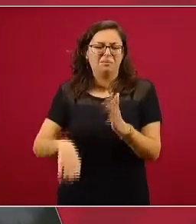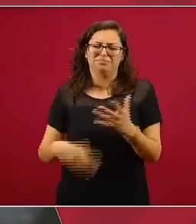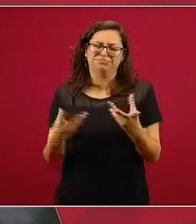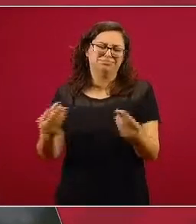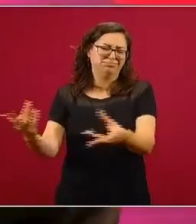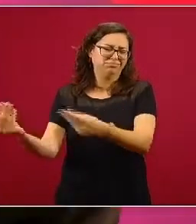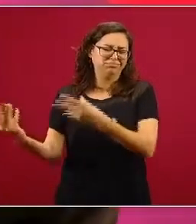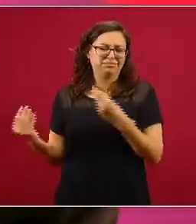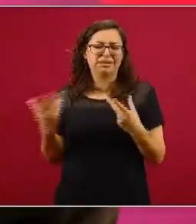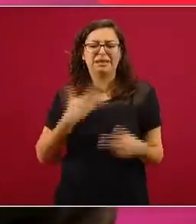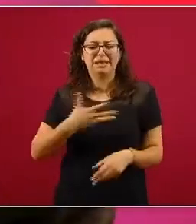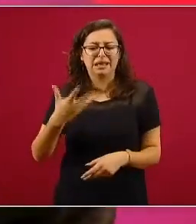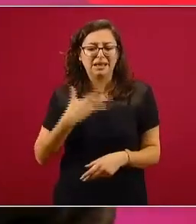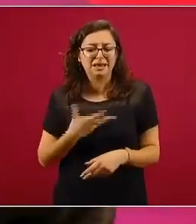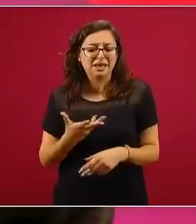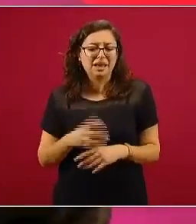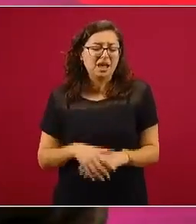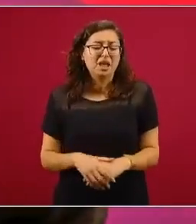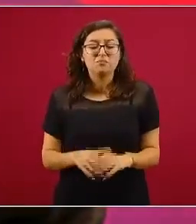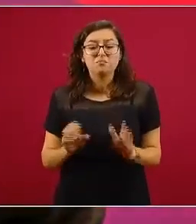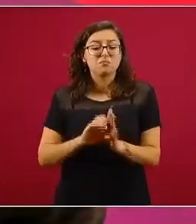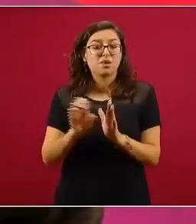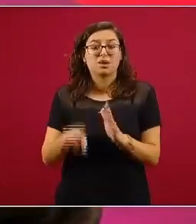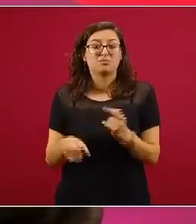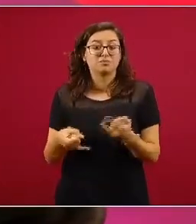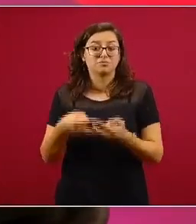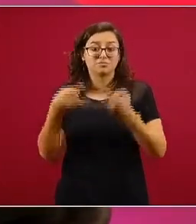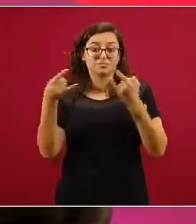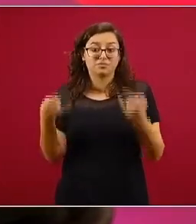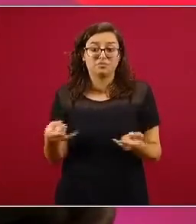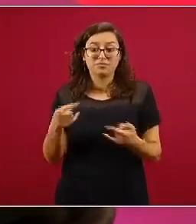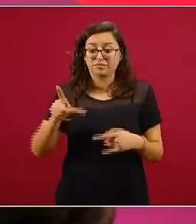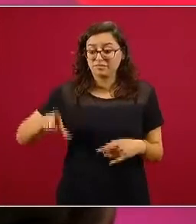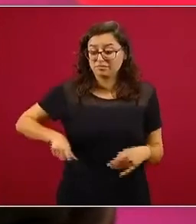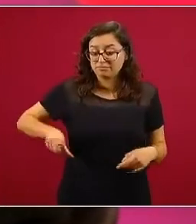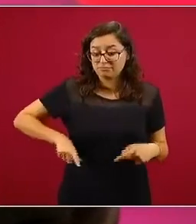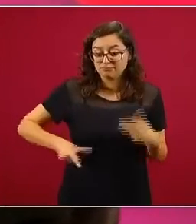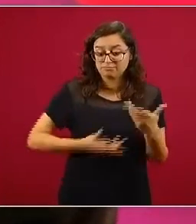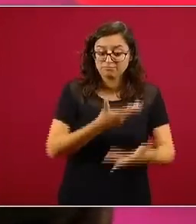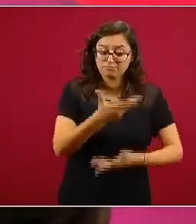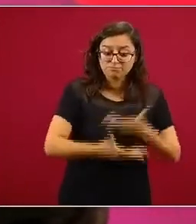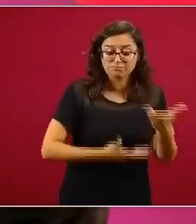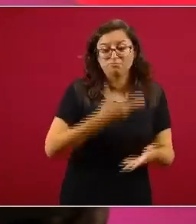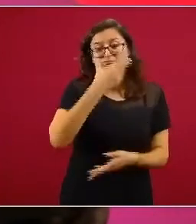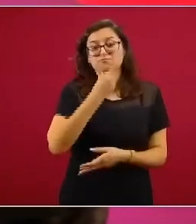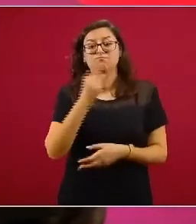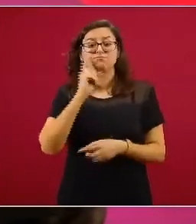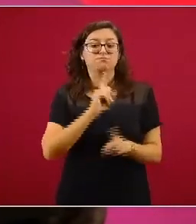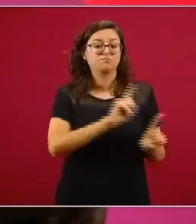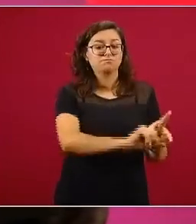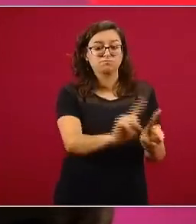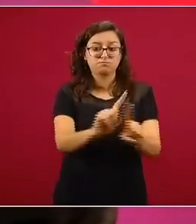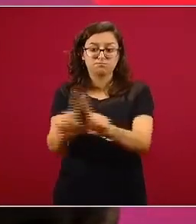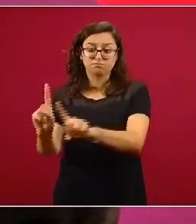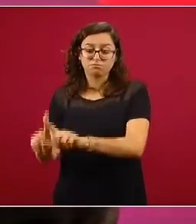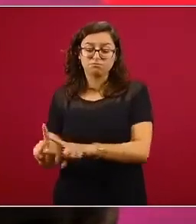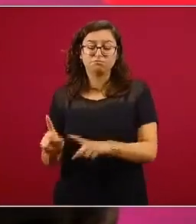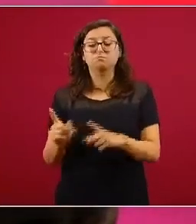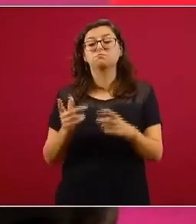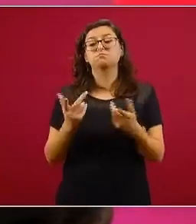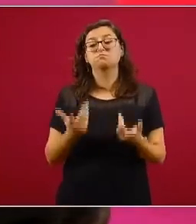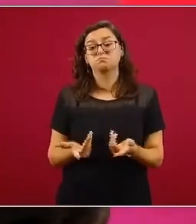yo de una lamentable historia en donde funcionarias y funcionarios públicos de diversas administraciones